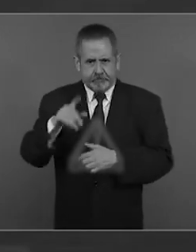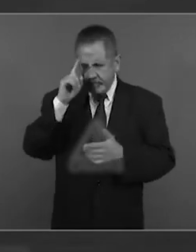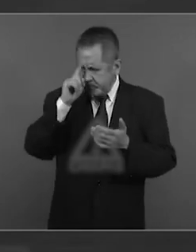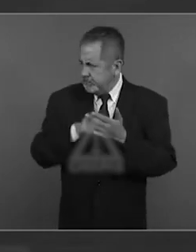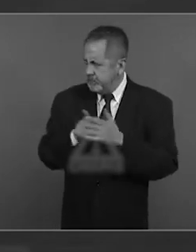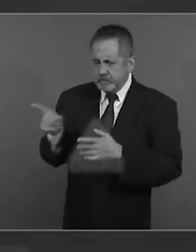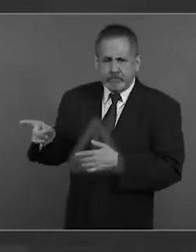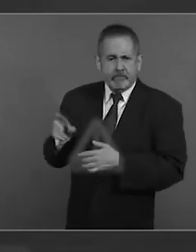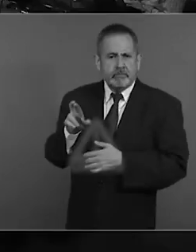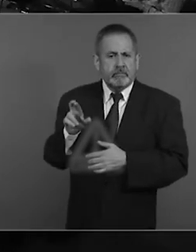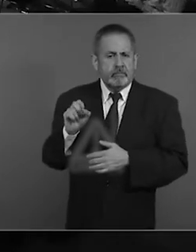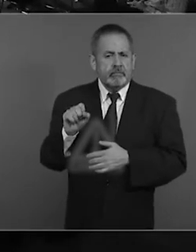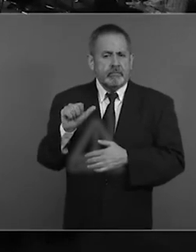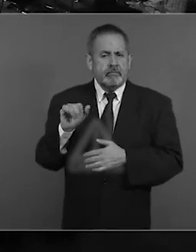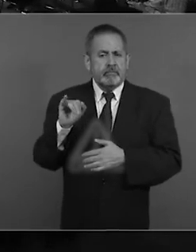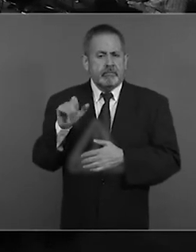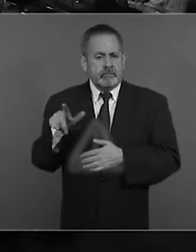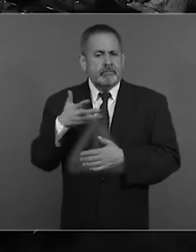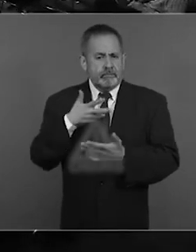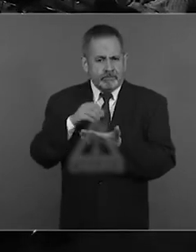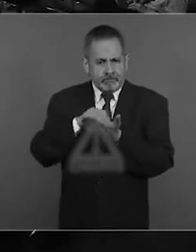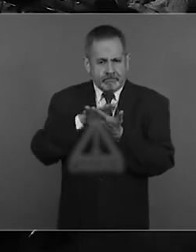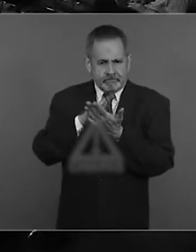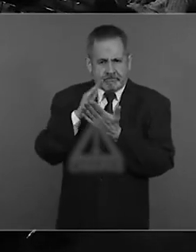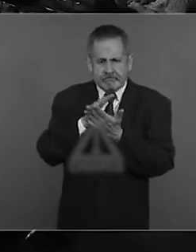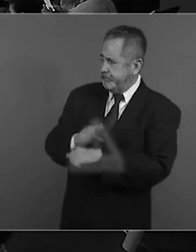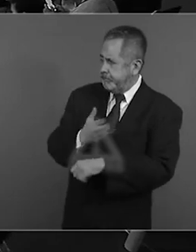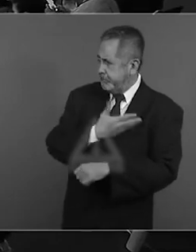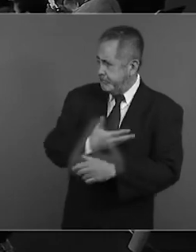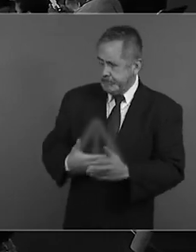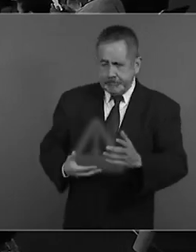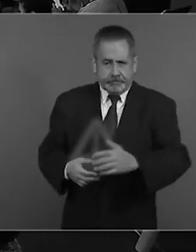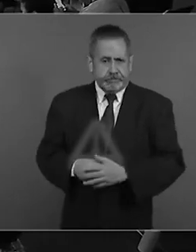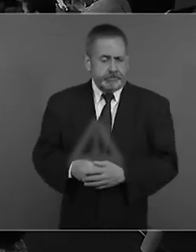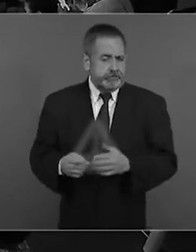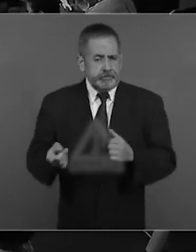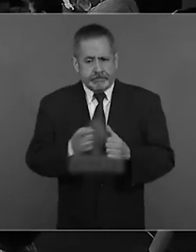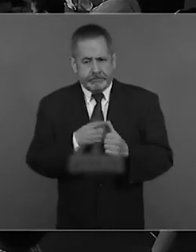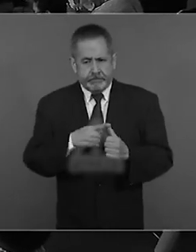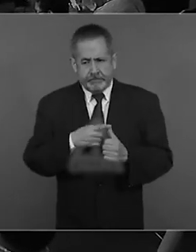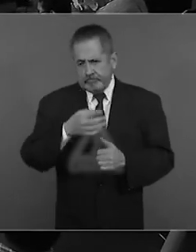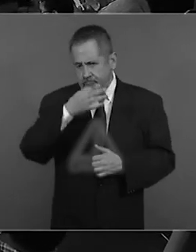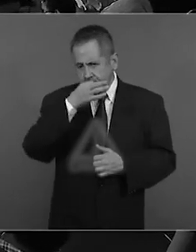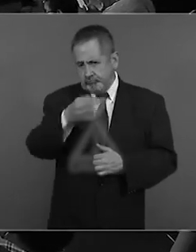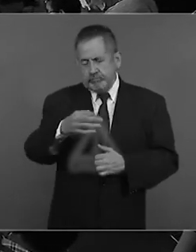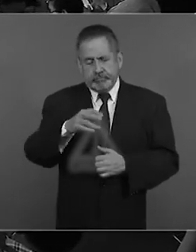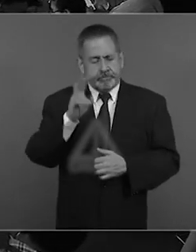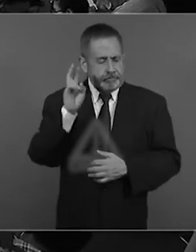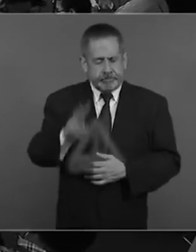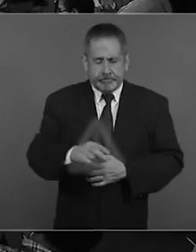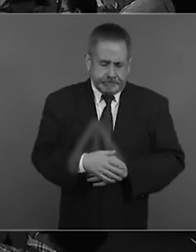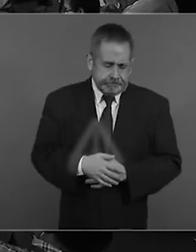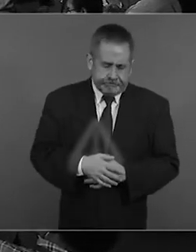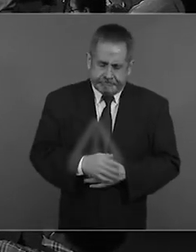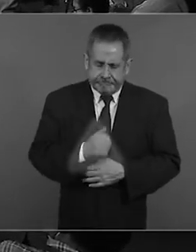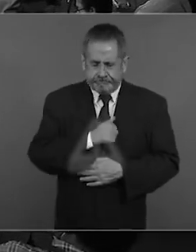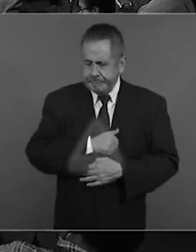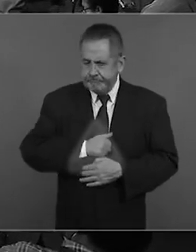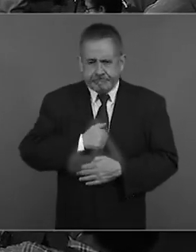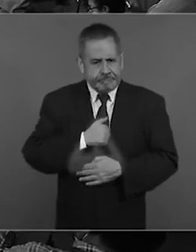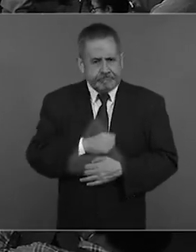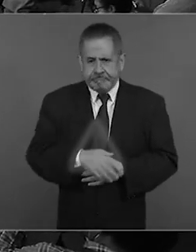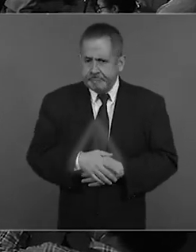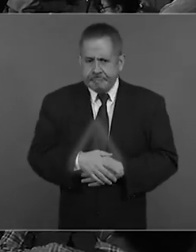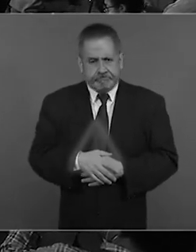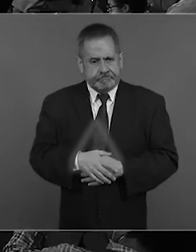Isela tiene los datos sobre esto. Primero decir que lamentamos y condenamos